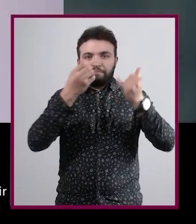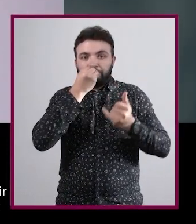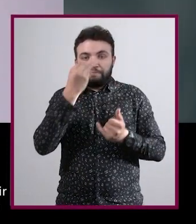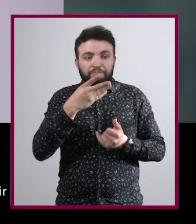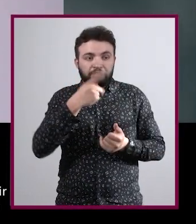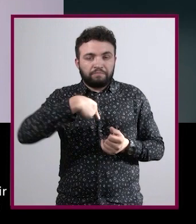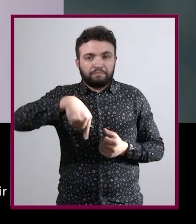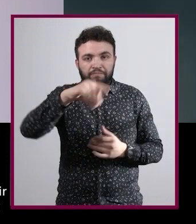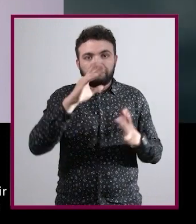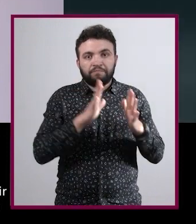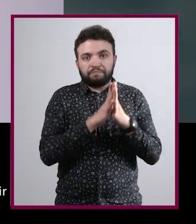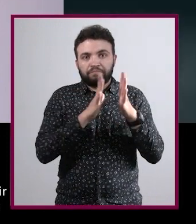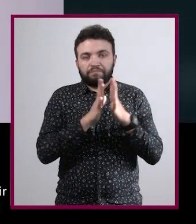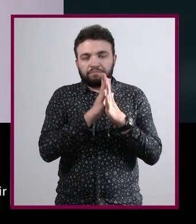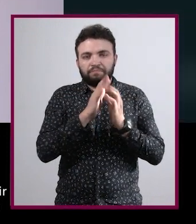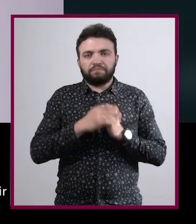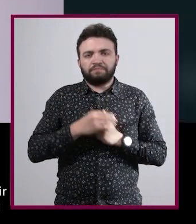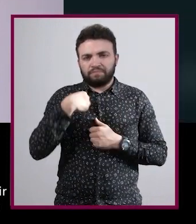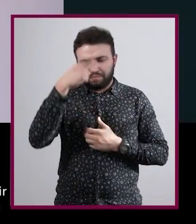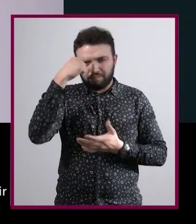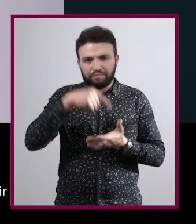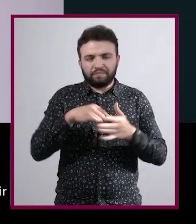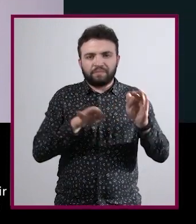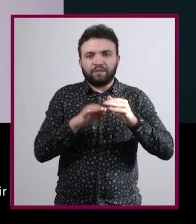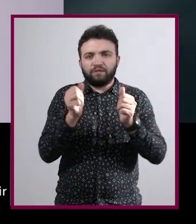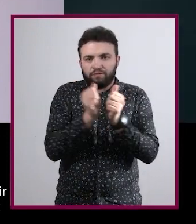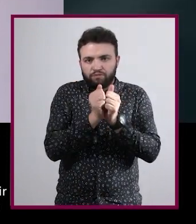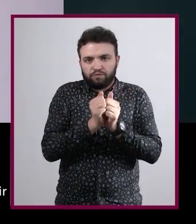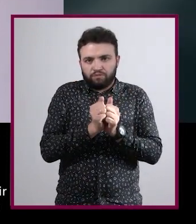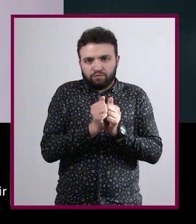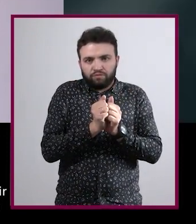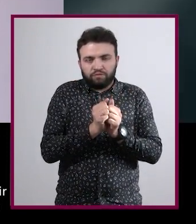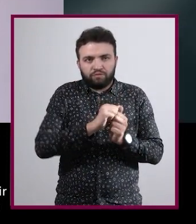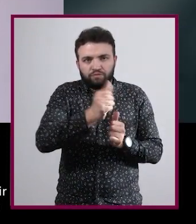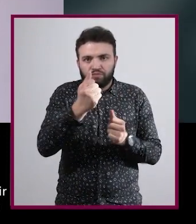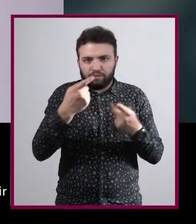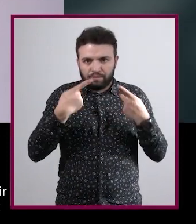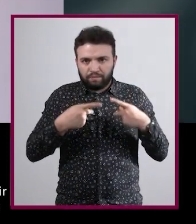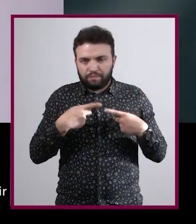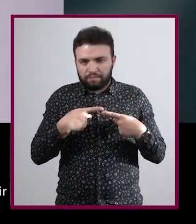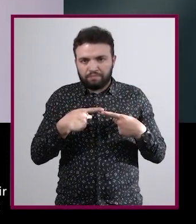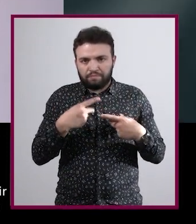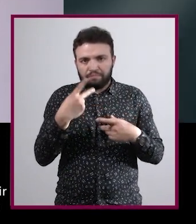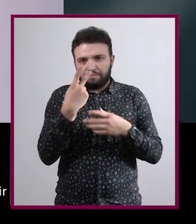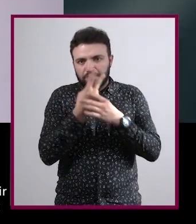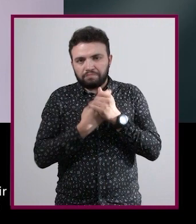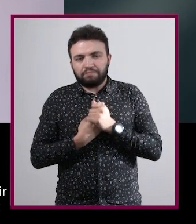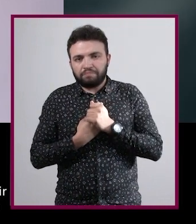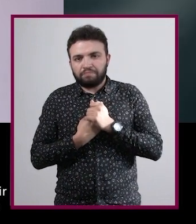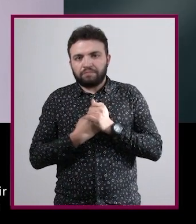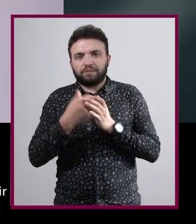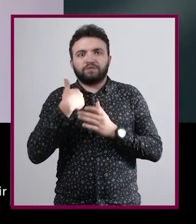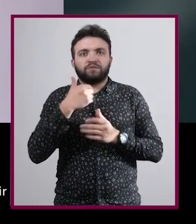Creo que trabajar con otros hace que uno pueda poner en práctica